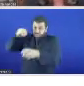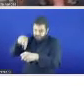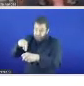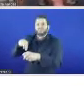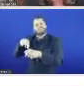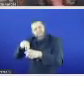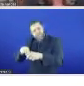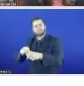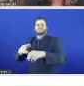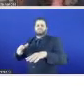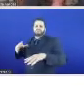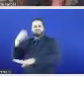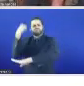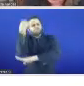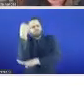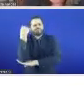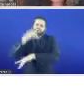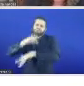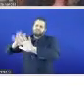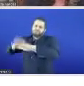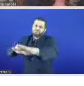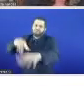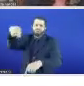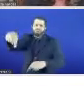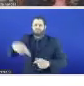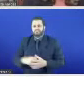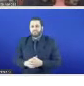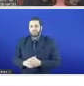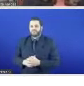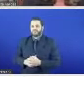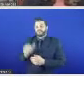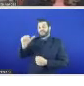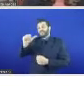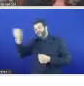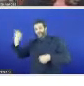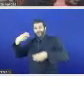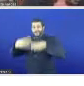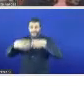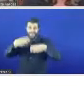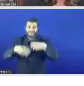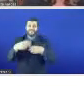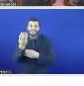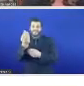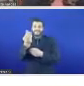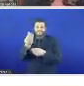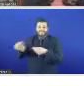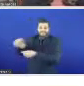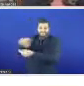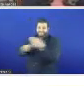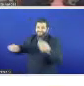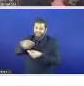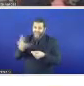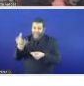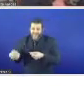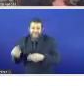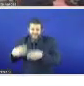está vinculada al sistema económico imperante, que afecta a las mujeres en el sentido